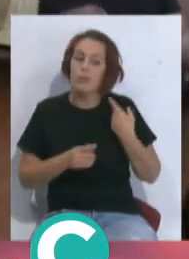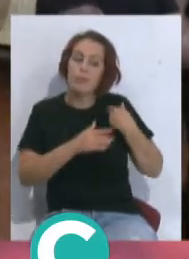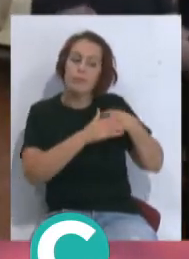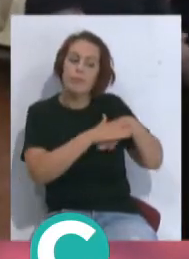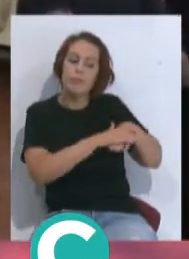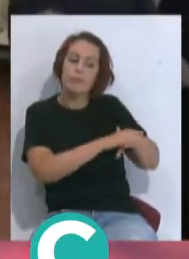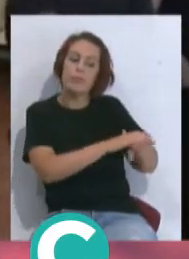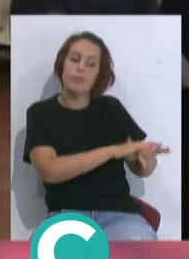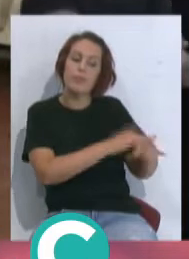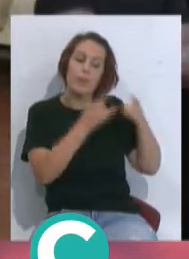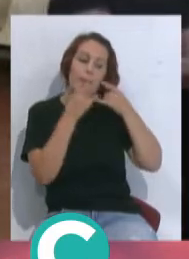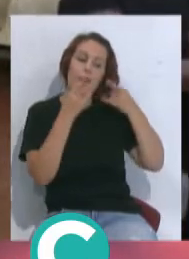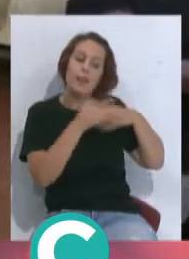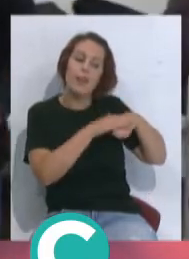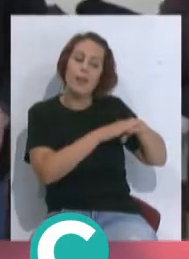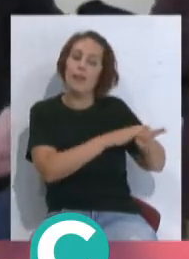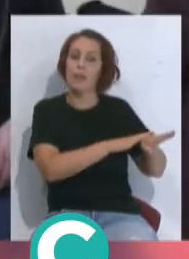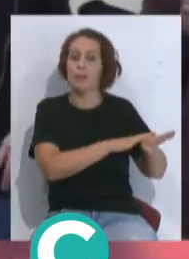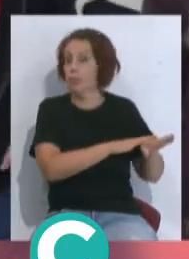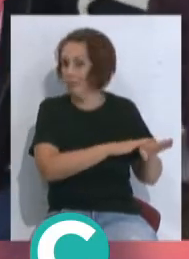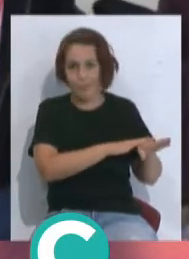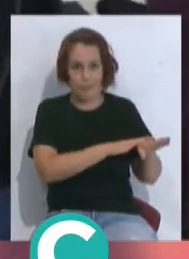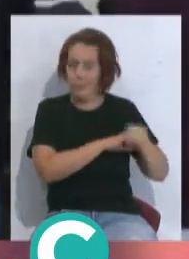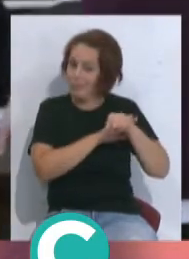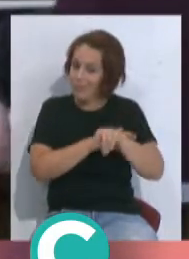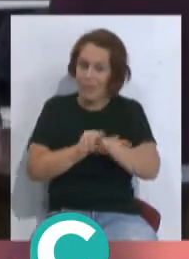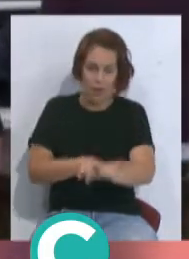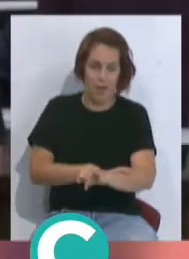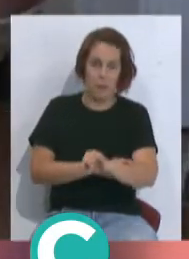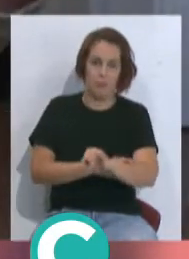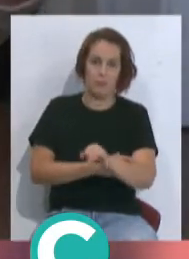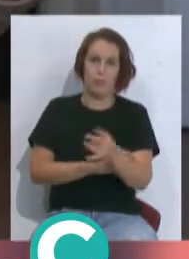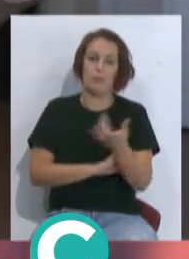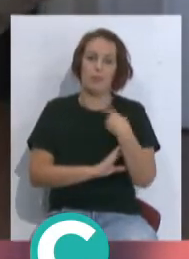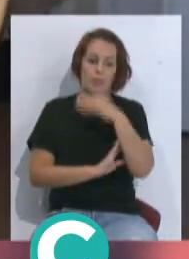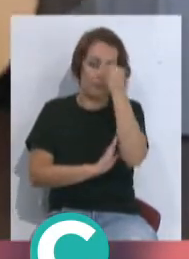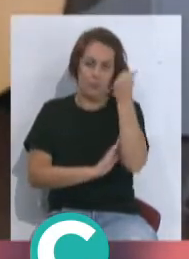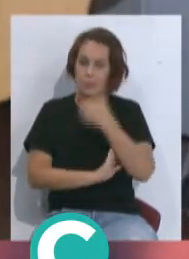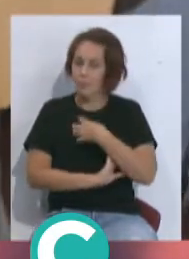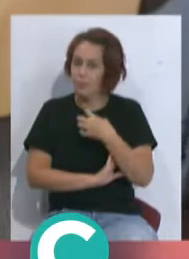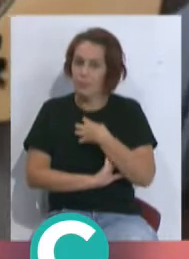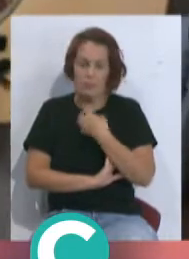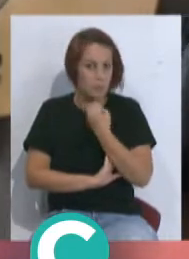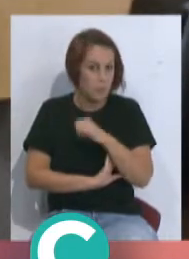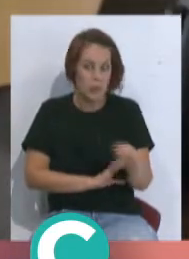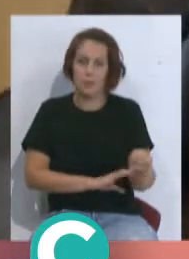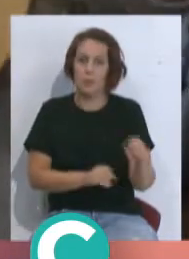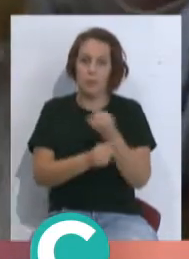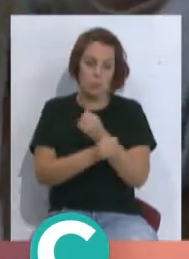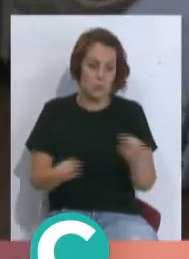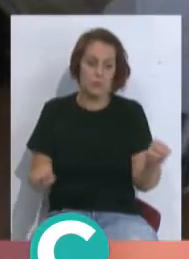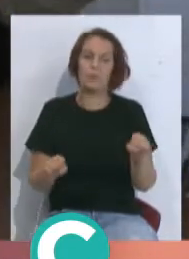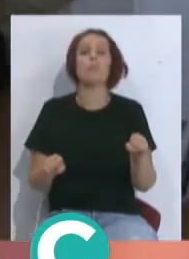cajón con las mascarillas guardadas, pero eso está ahí. Y eso ha pasado, y no nos podemos olvidar de que. Que no,